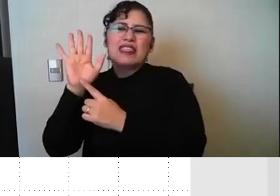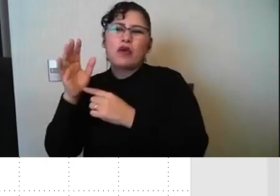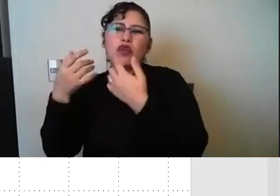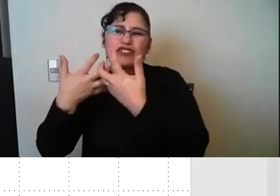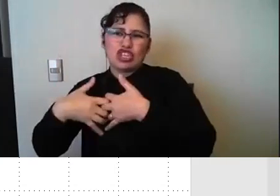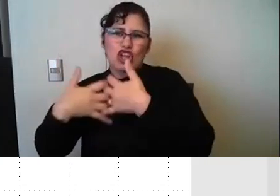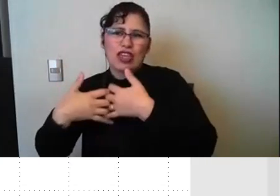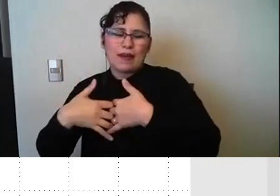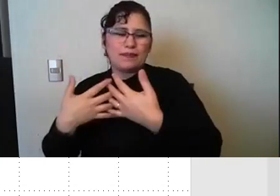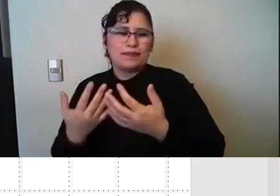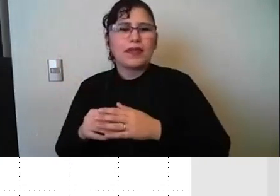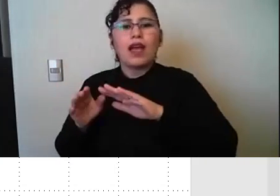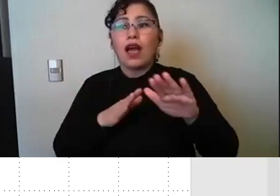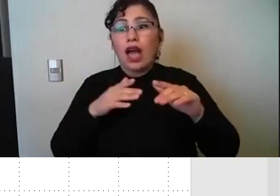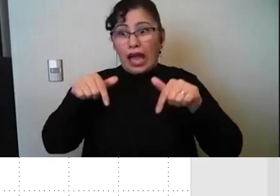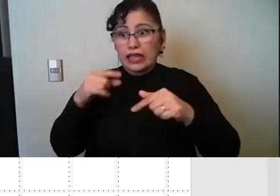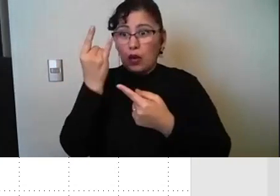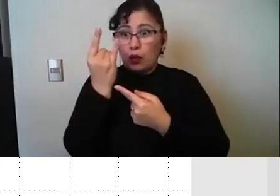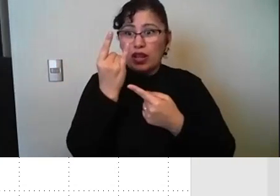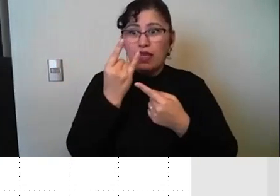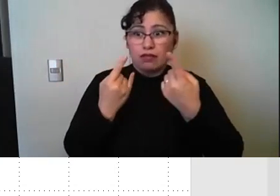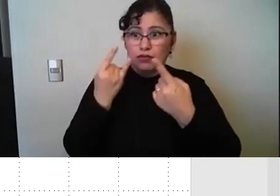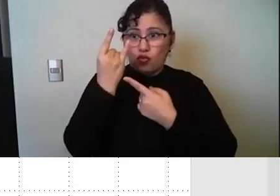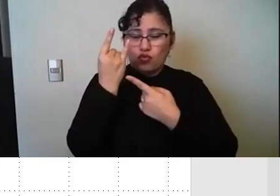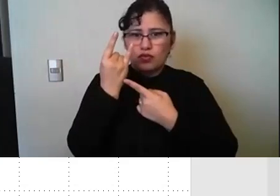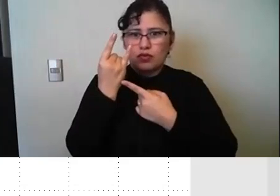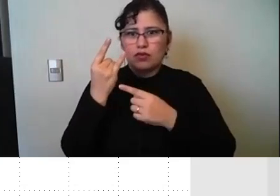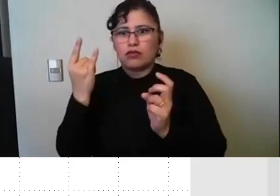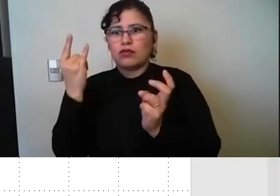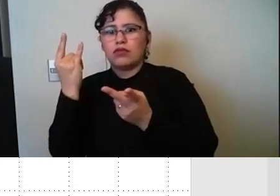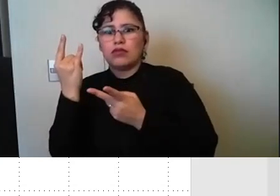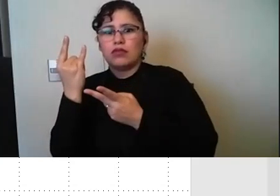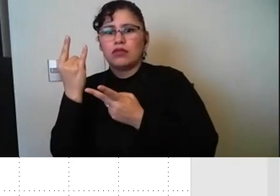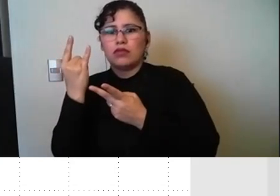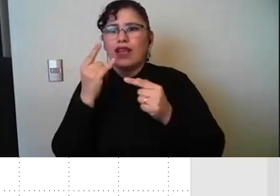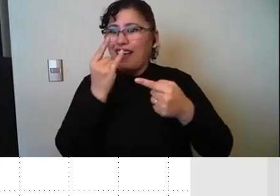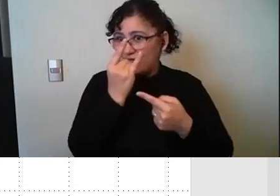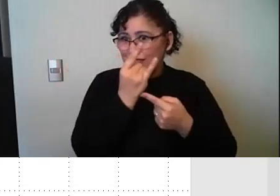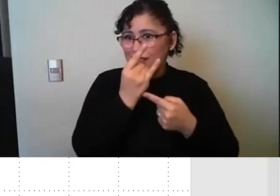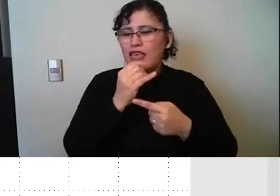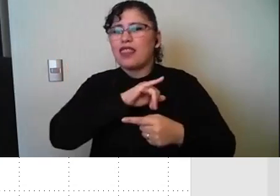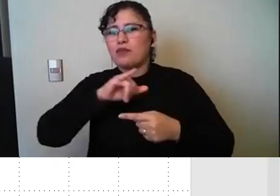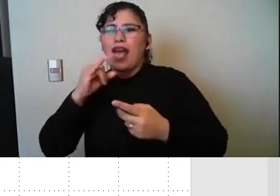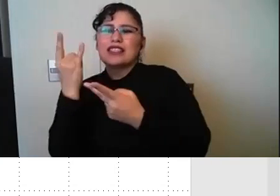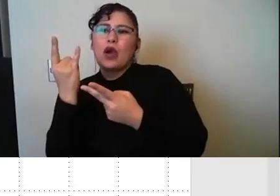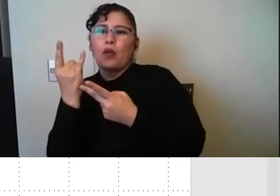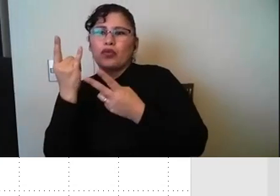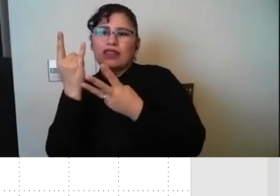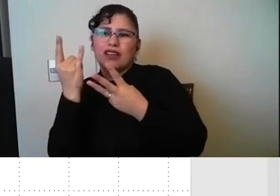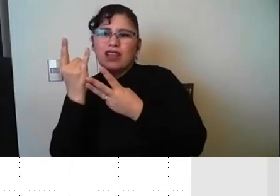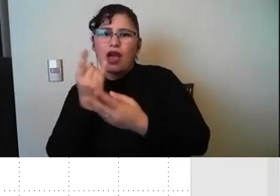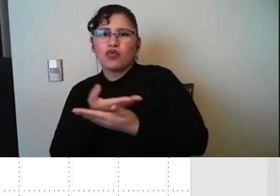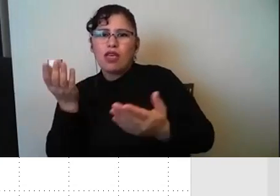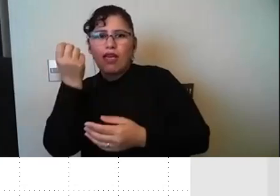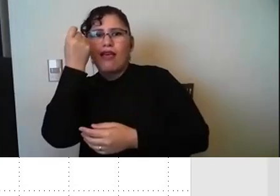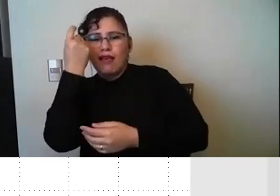Y esta unidad lo va a poner en contexto de lo que viene en las unidades siguientes. Y lo